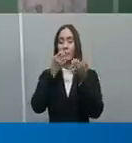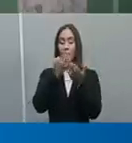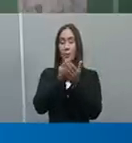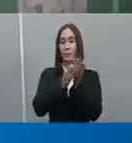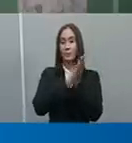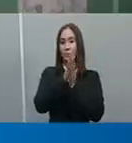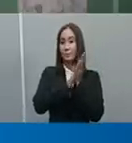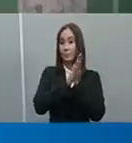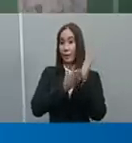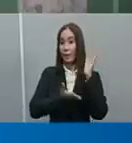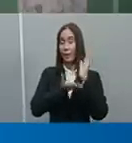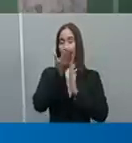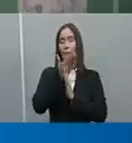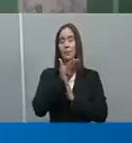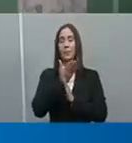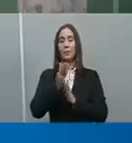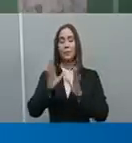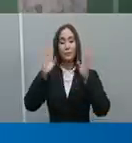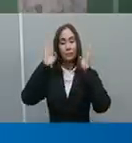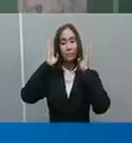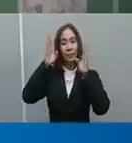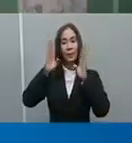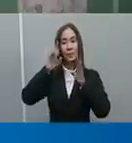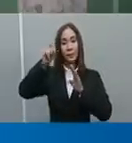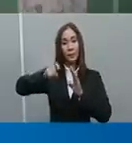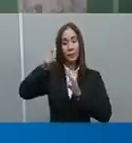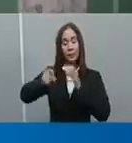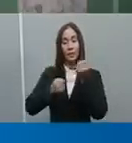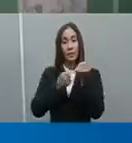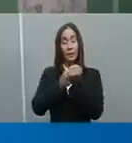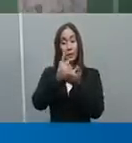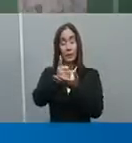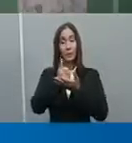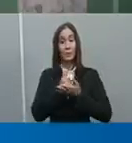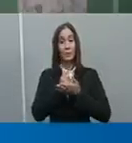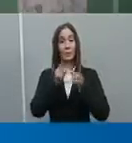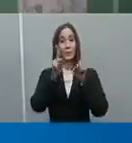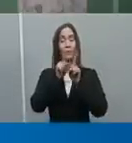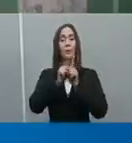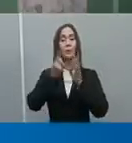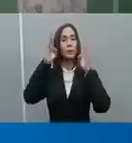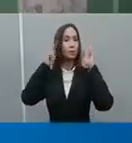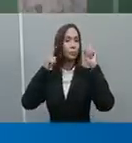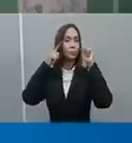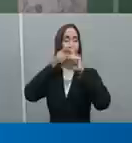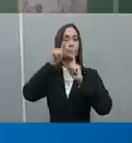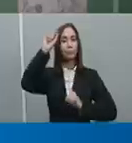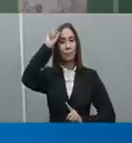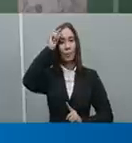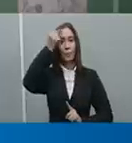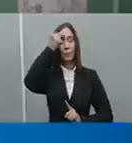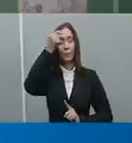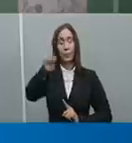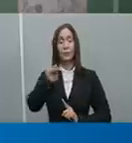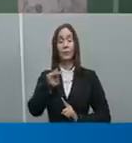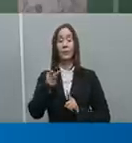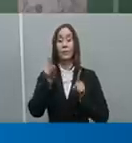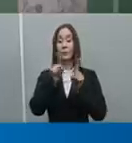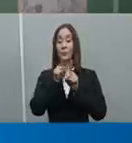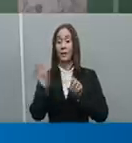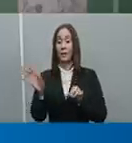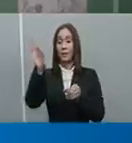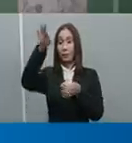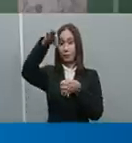el desafío de atender las necesidades de la gente y el desafío político de garantizar la realización de las elecciones